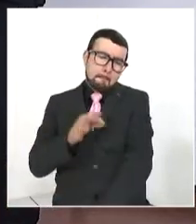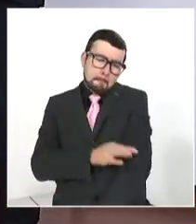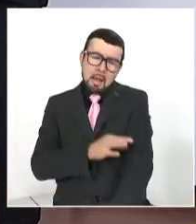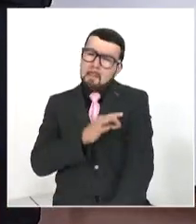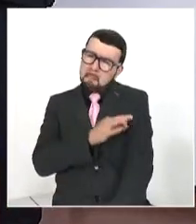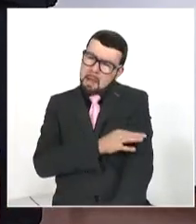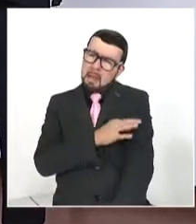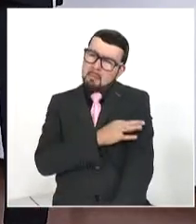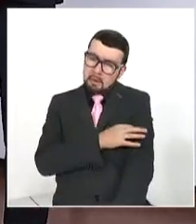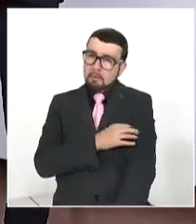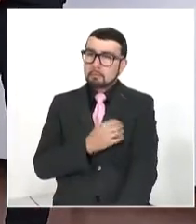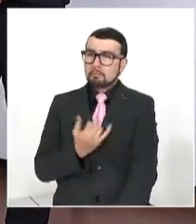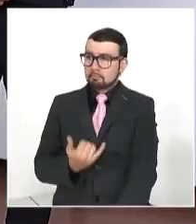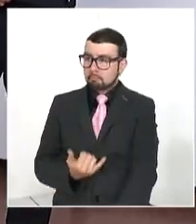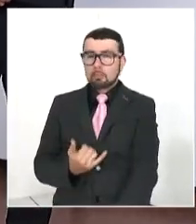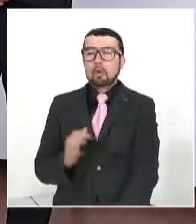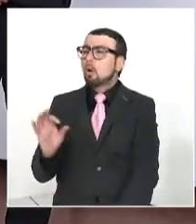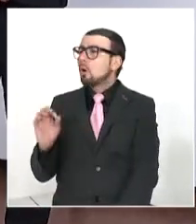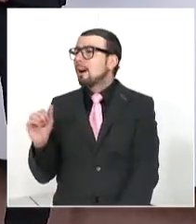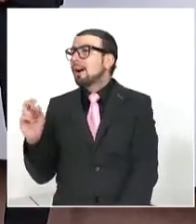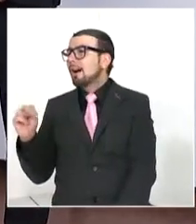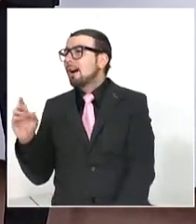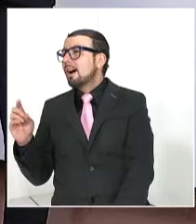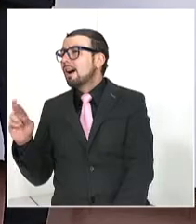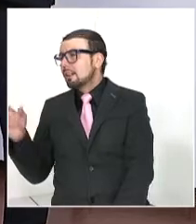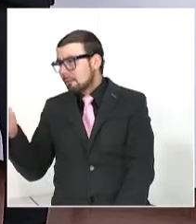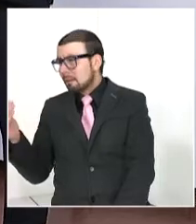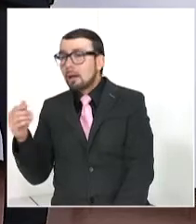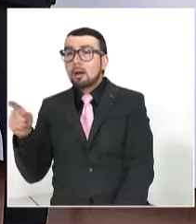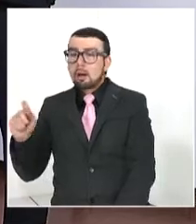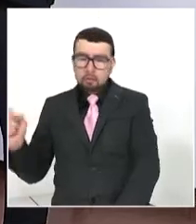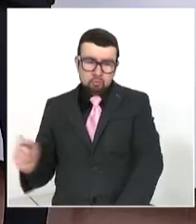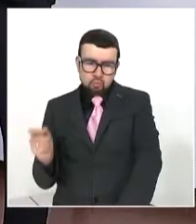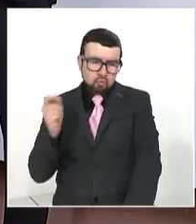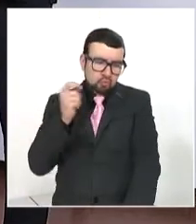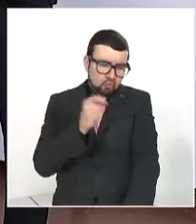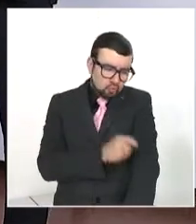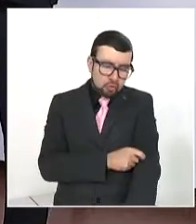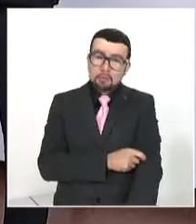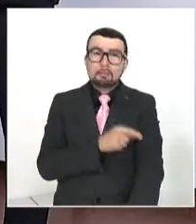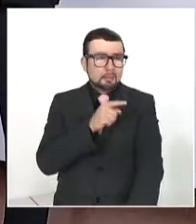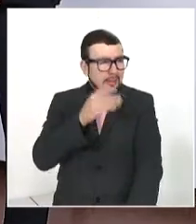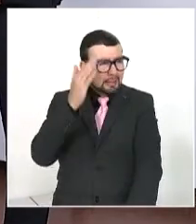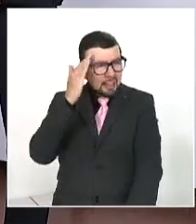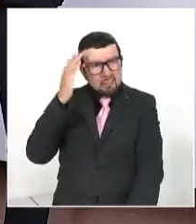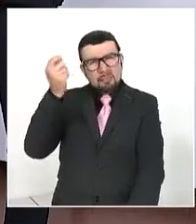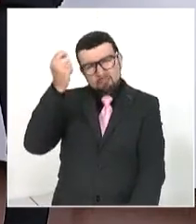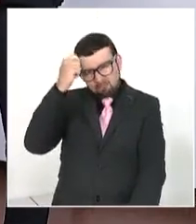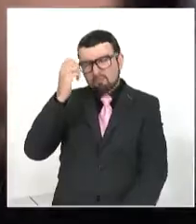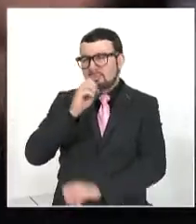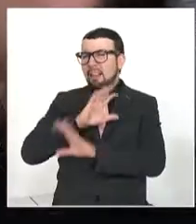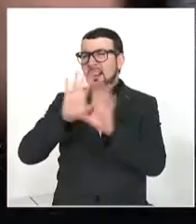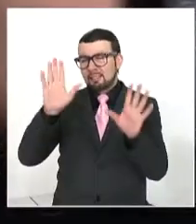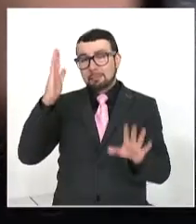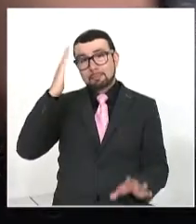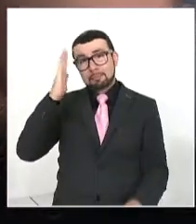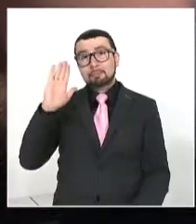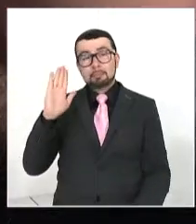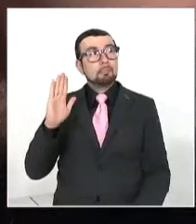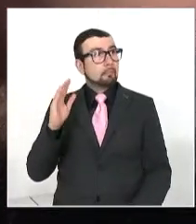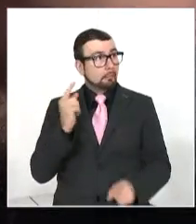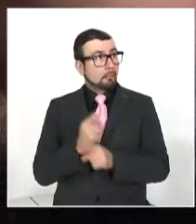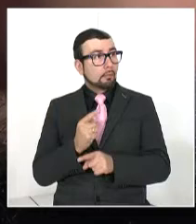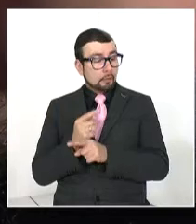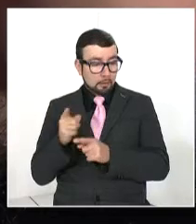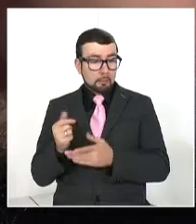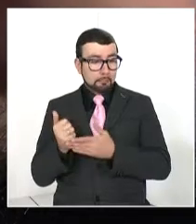le ponga terapia neural, o le dice a Andrés o a la doctora Amparo, póngame abejas. Él la tiene presente, él la tiene claro. Y ahí es donde